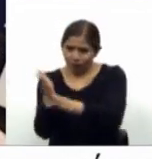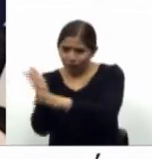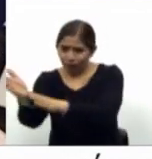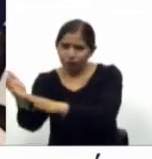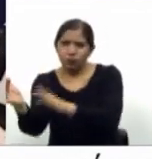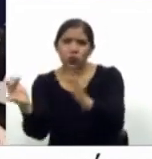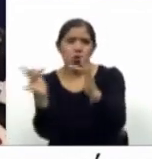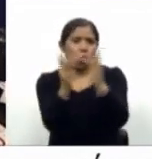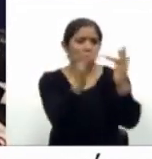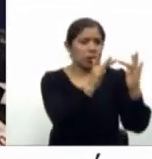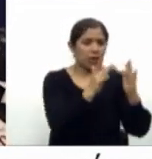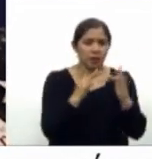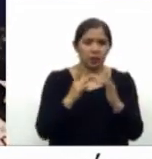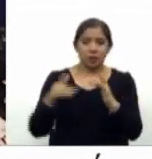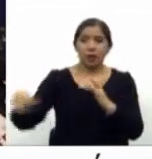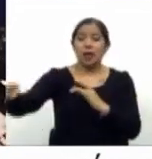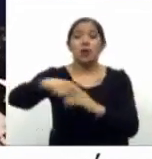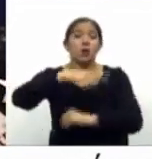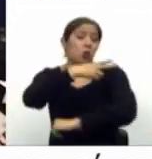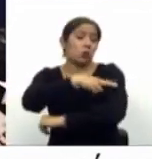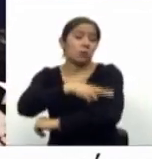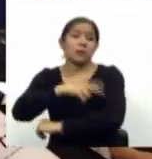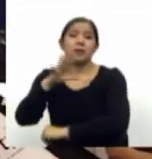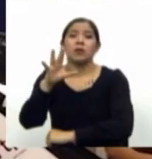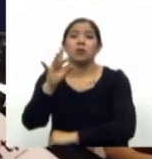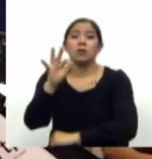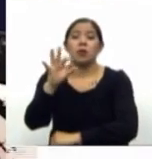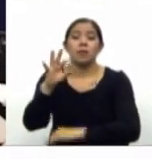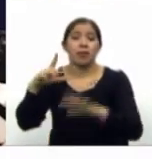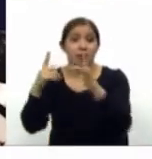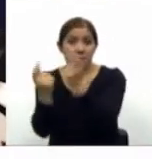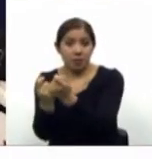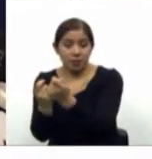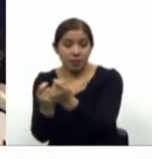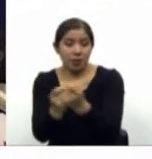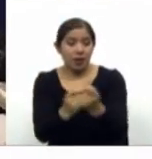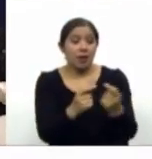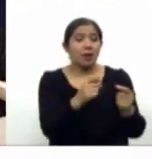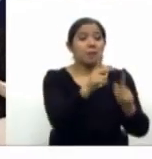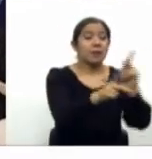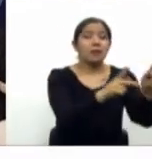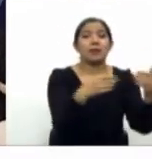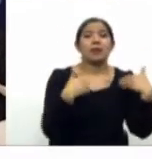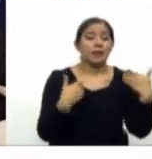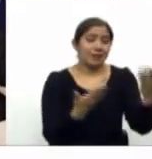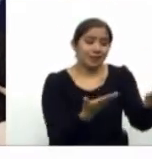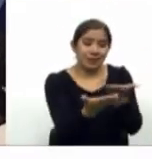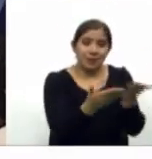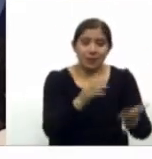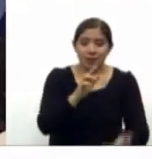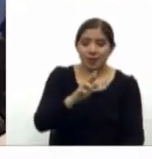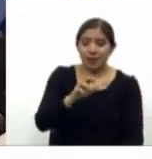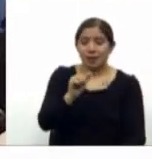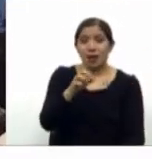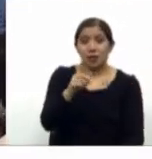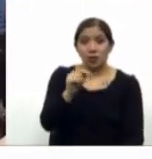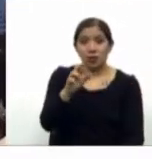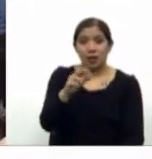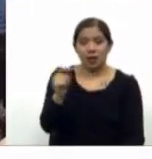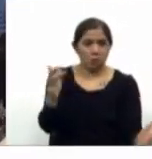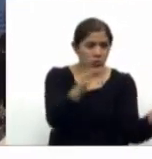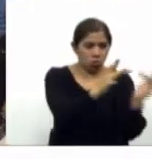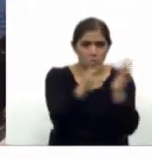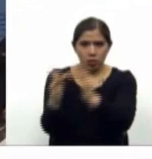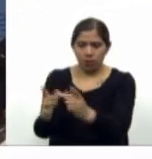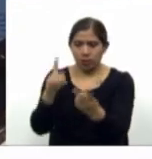9 departamentos con los servicios que van a prestarnos los servicios de radioterapia, ¿no? Por otro lado, también el equipo de